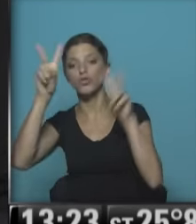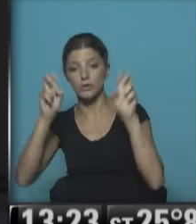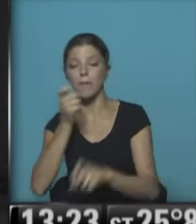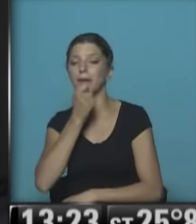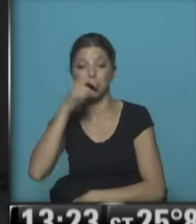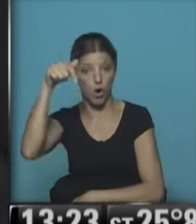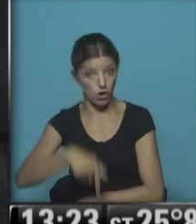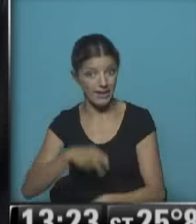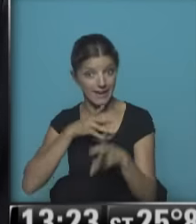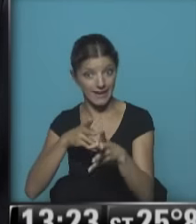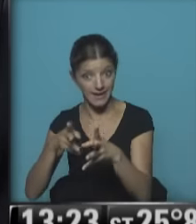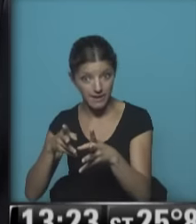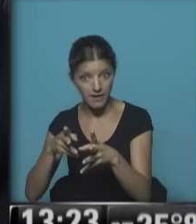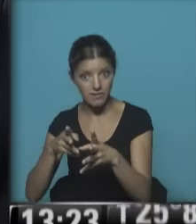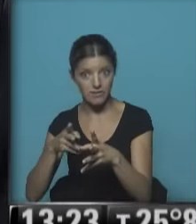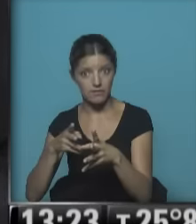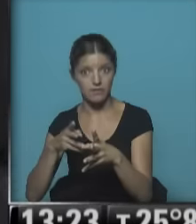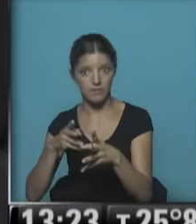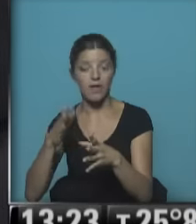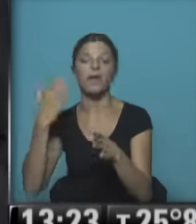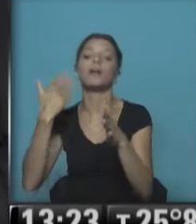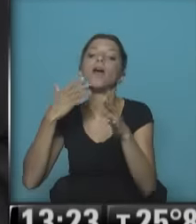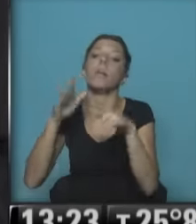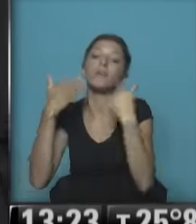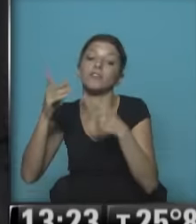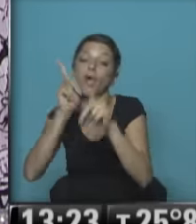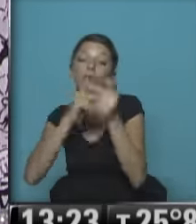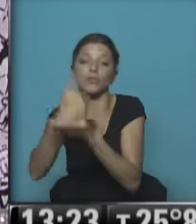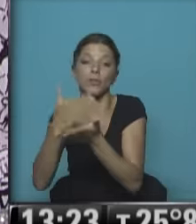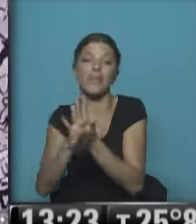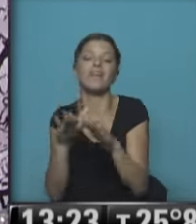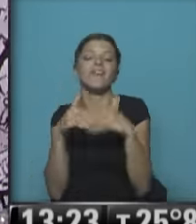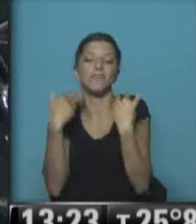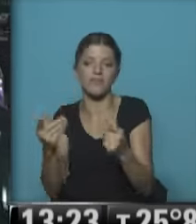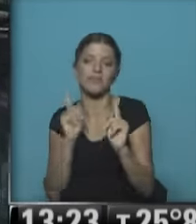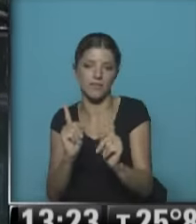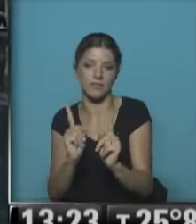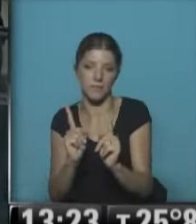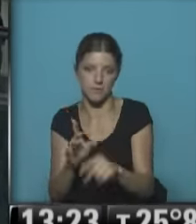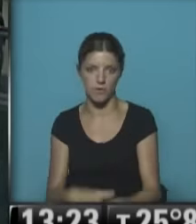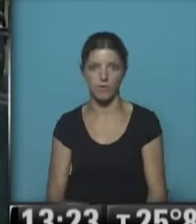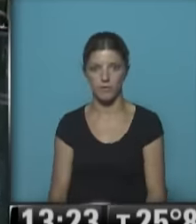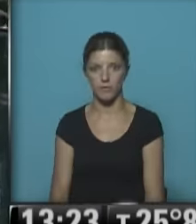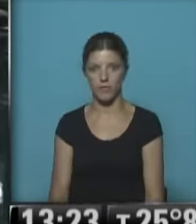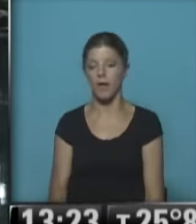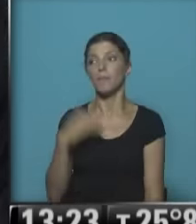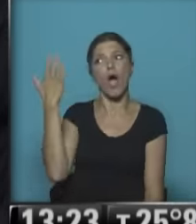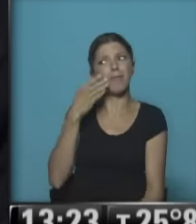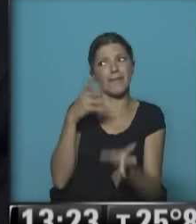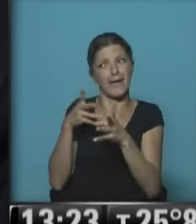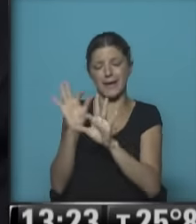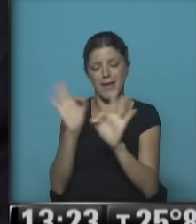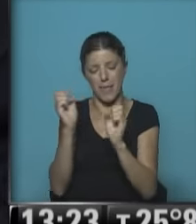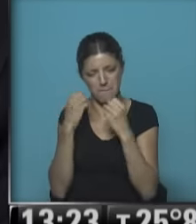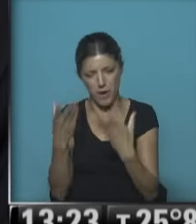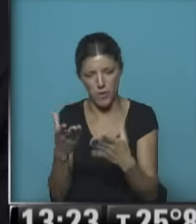hoy es quizá lo que más le convendría a aquellos sectores que se beneficiarían de, una, de un aumento del precio del petróleo. ¿No? Bueno, cuidado, mejor no hablemos de guerras. Sí.